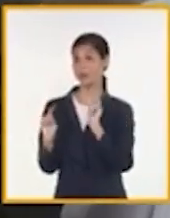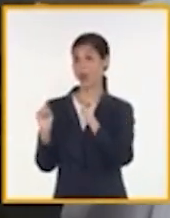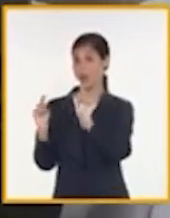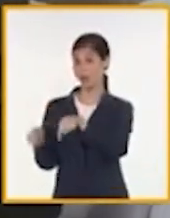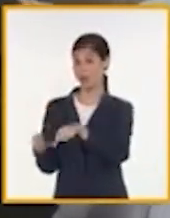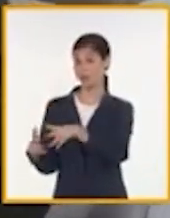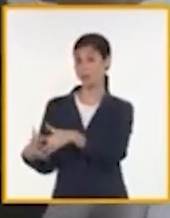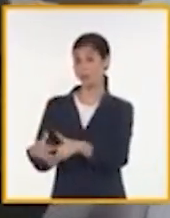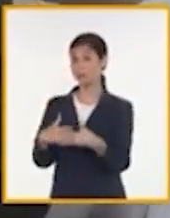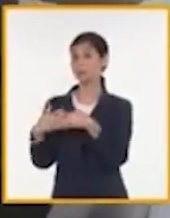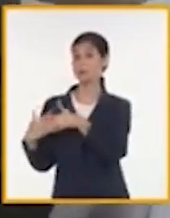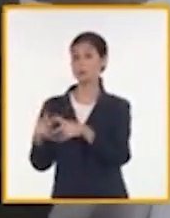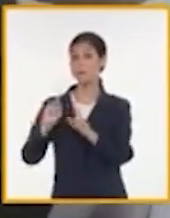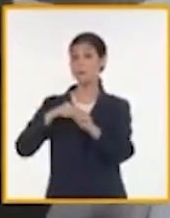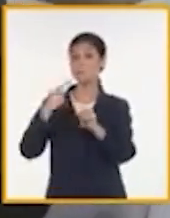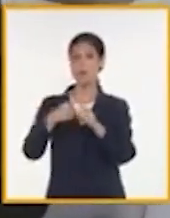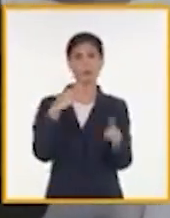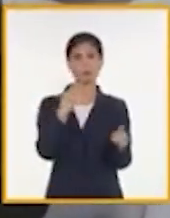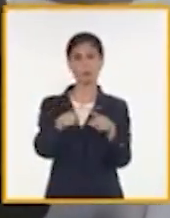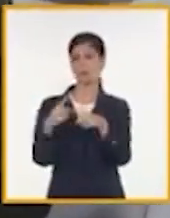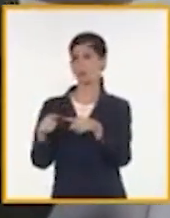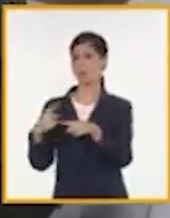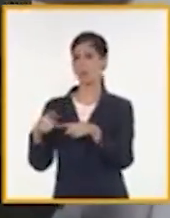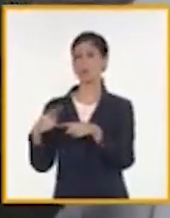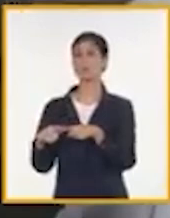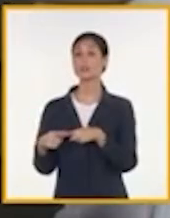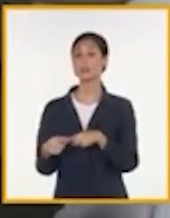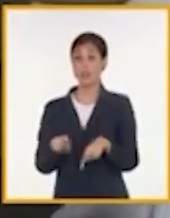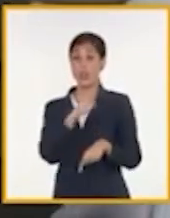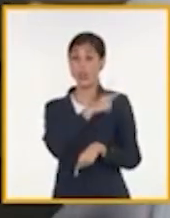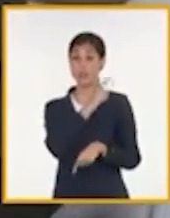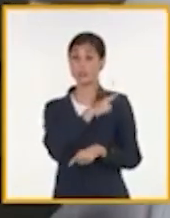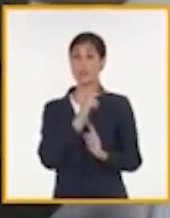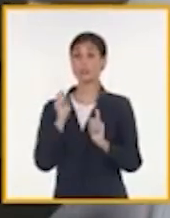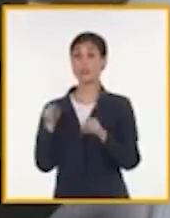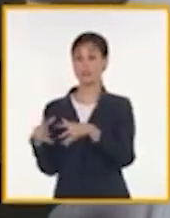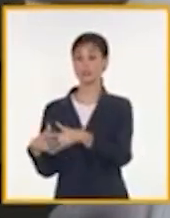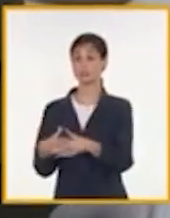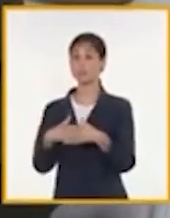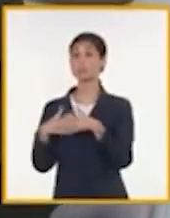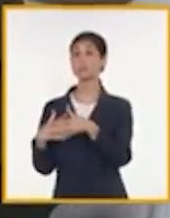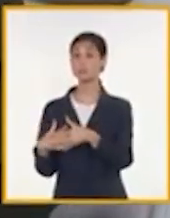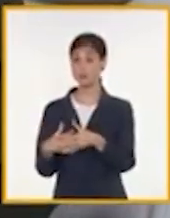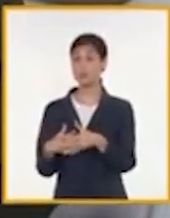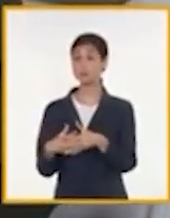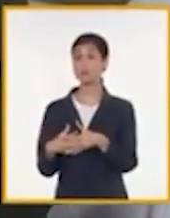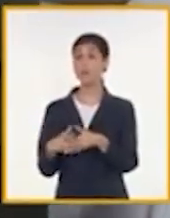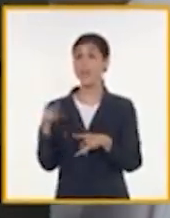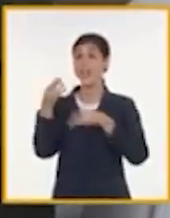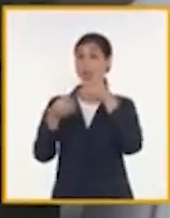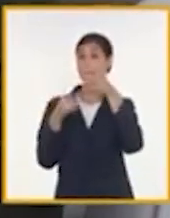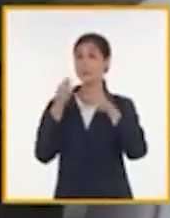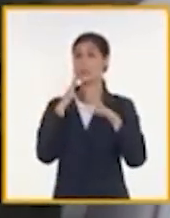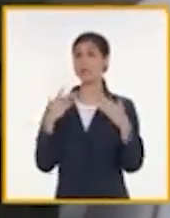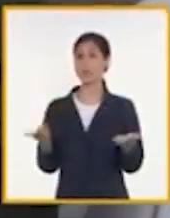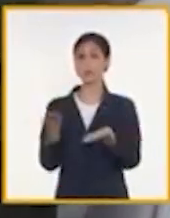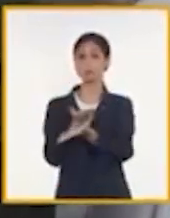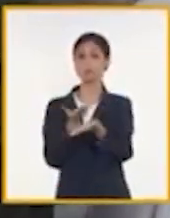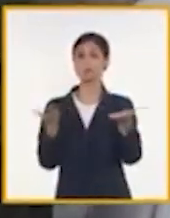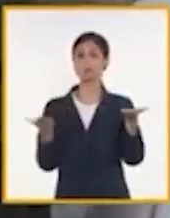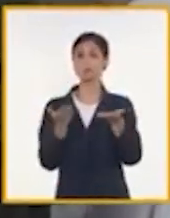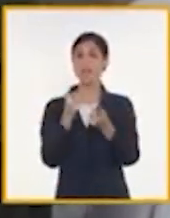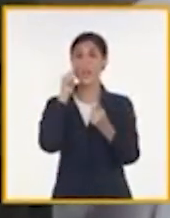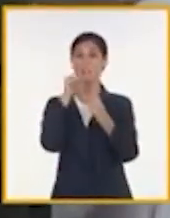distintas agencias de aplicación y cumplimiento de la ley de ese país y Se abordó el tema El hecho terrorista